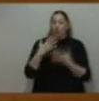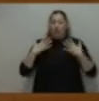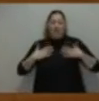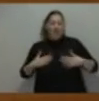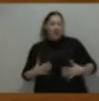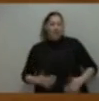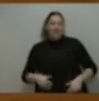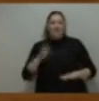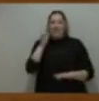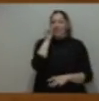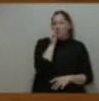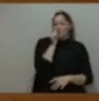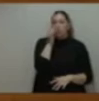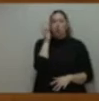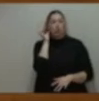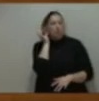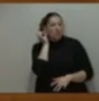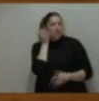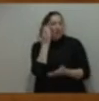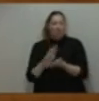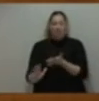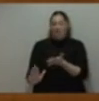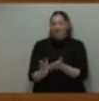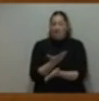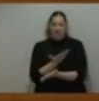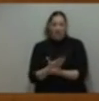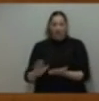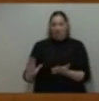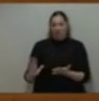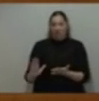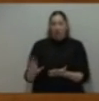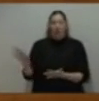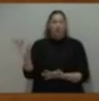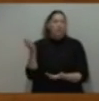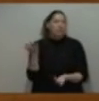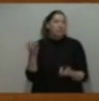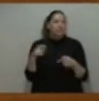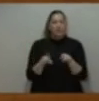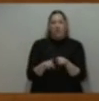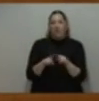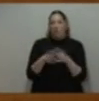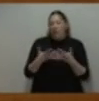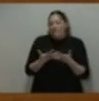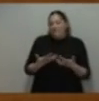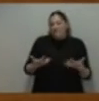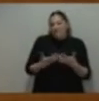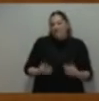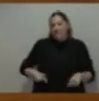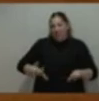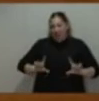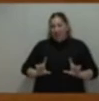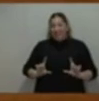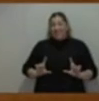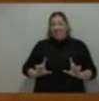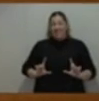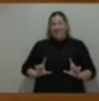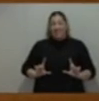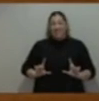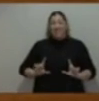para niños y niñas, para bebés, niño y niña, con frases o logos de